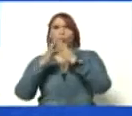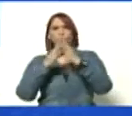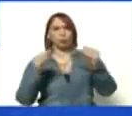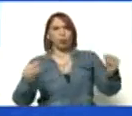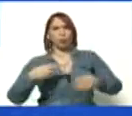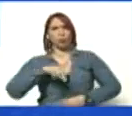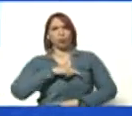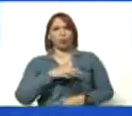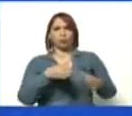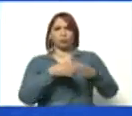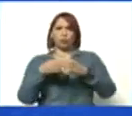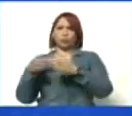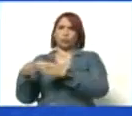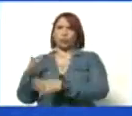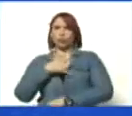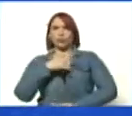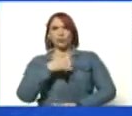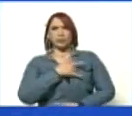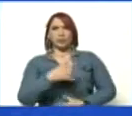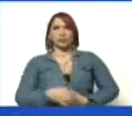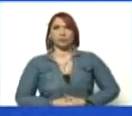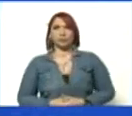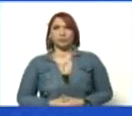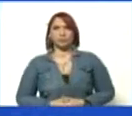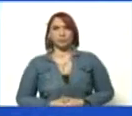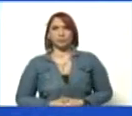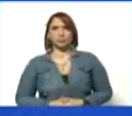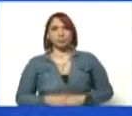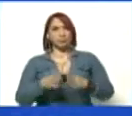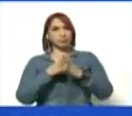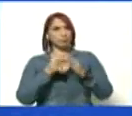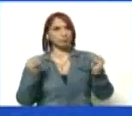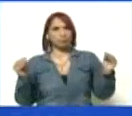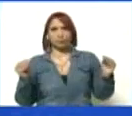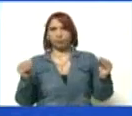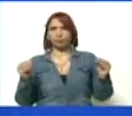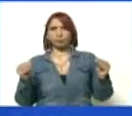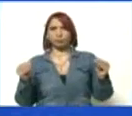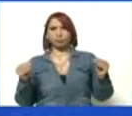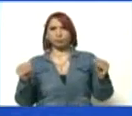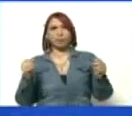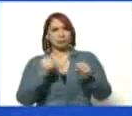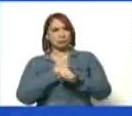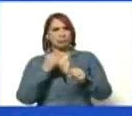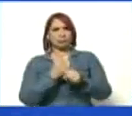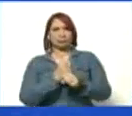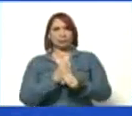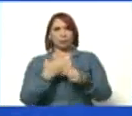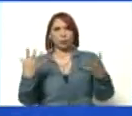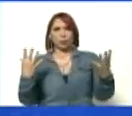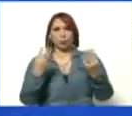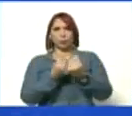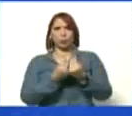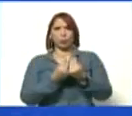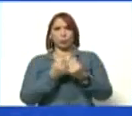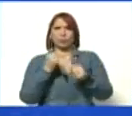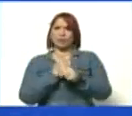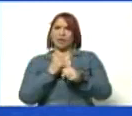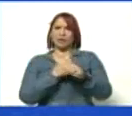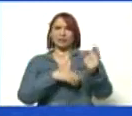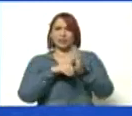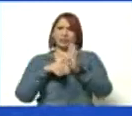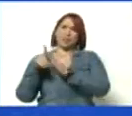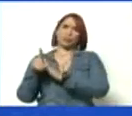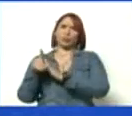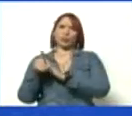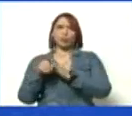educativo, universitario, educativo y todas estas instancias que trabajamos juntas para trabajar en ese desarrollo local,